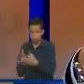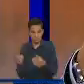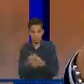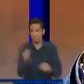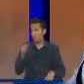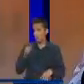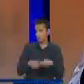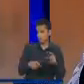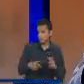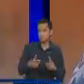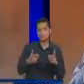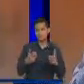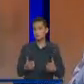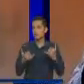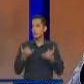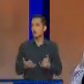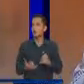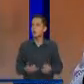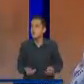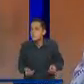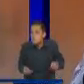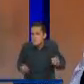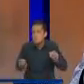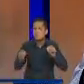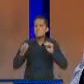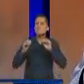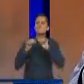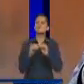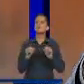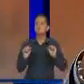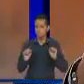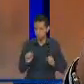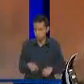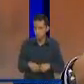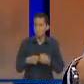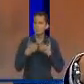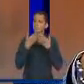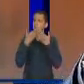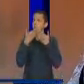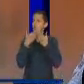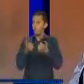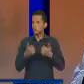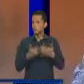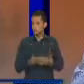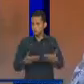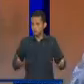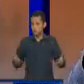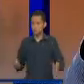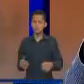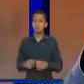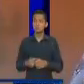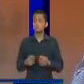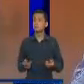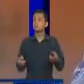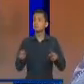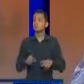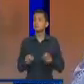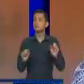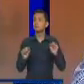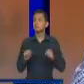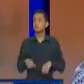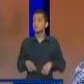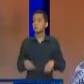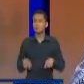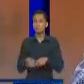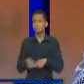Y entonces necesitamos una tecnología que permita mejorar nuestros productos. Incluso eso podría generar un